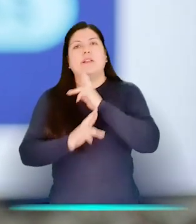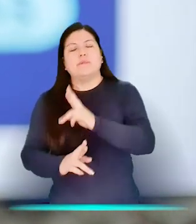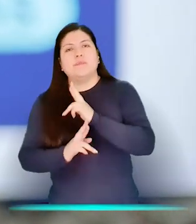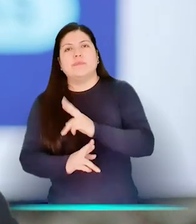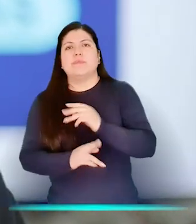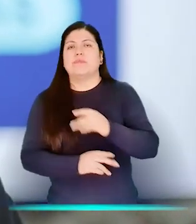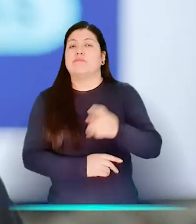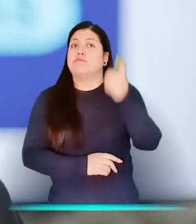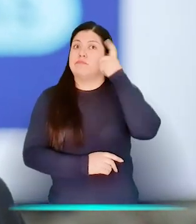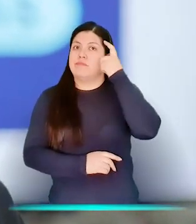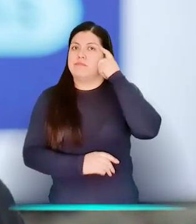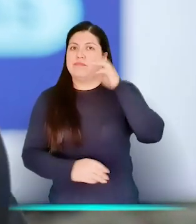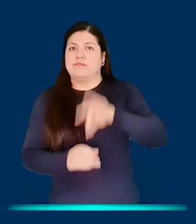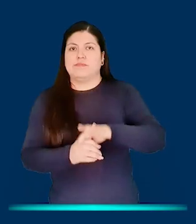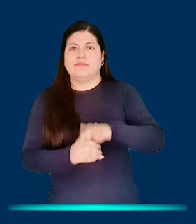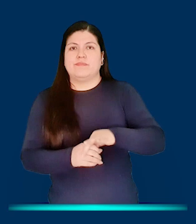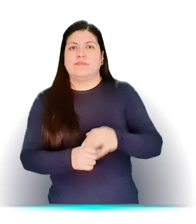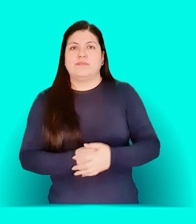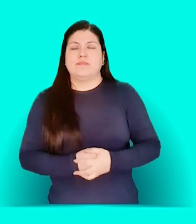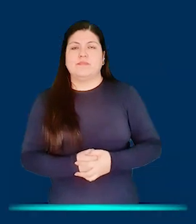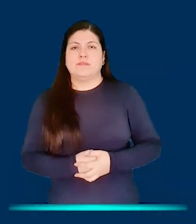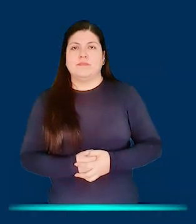con Inteligencia Electoral.